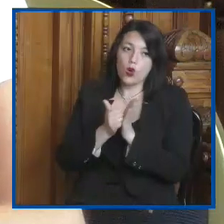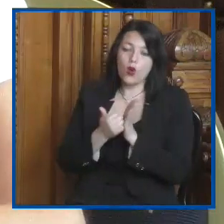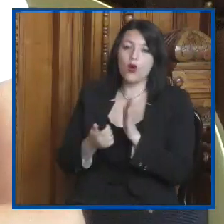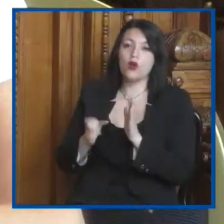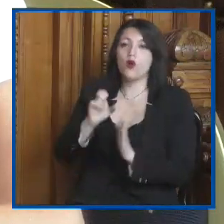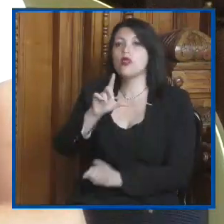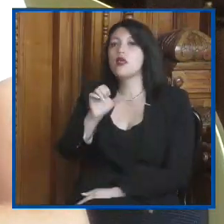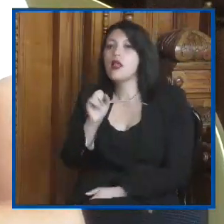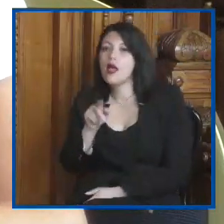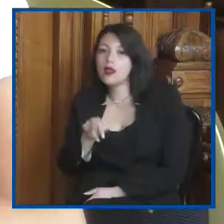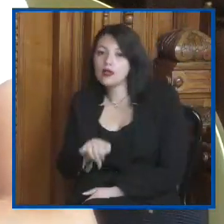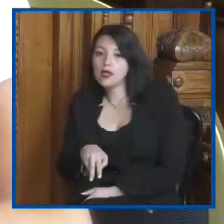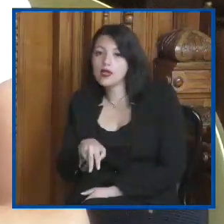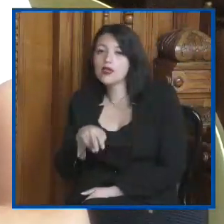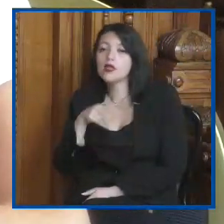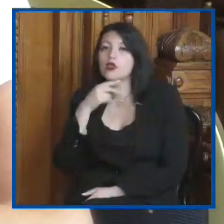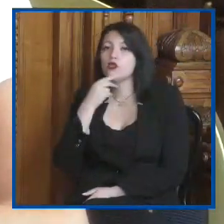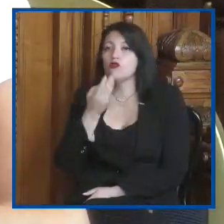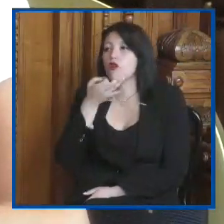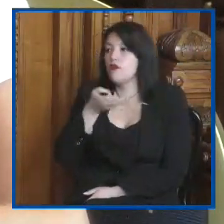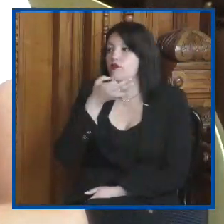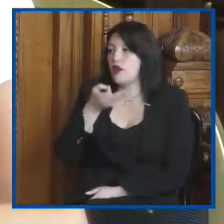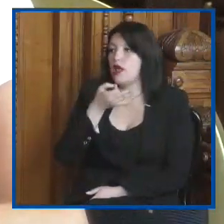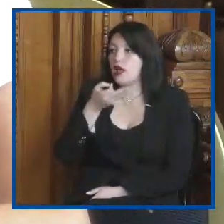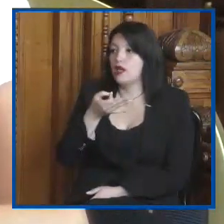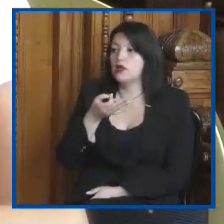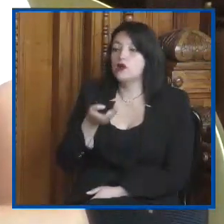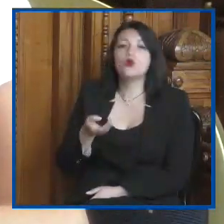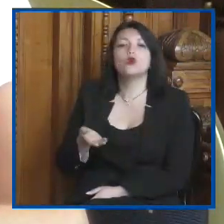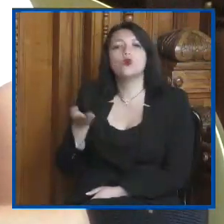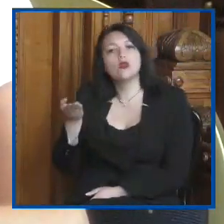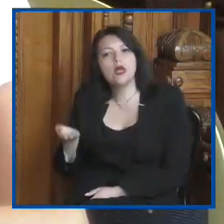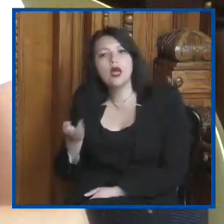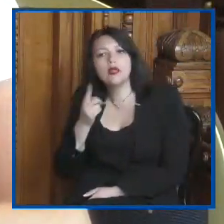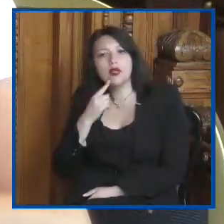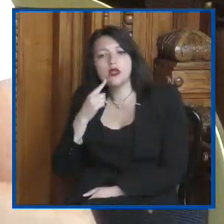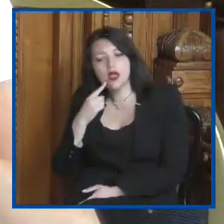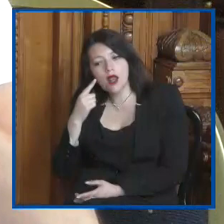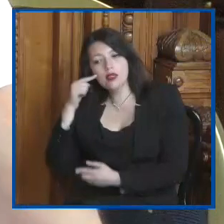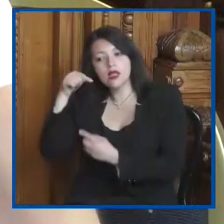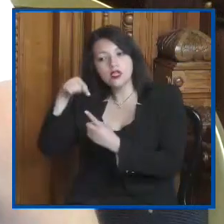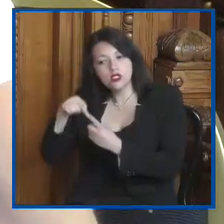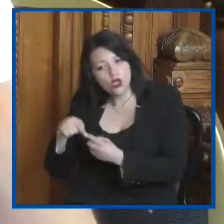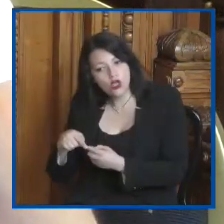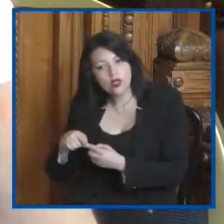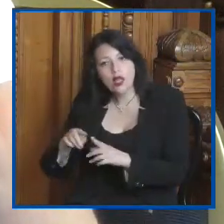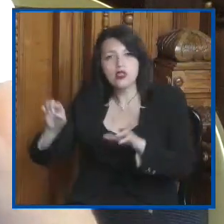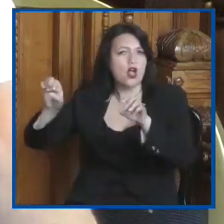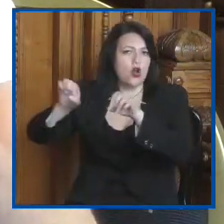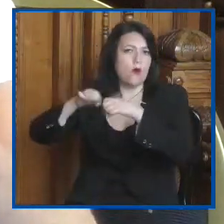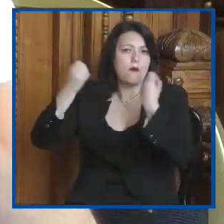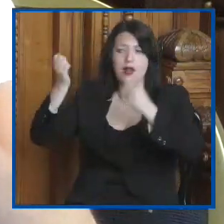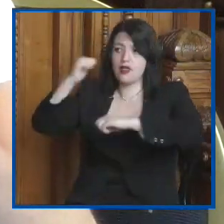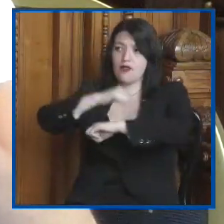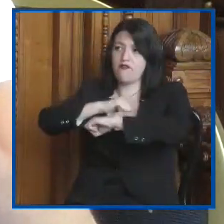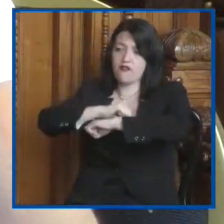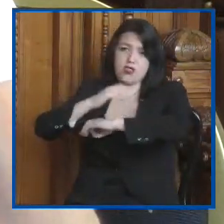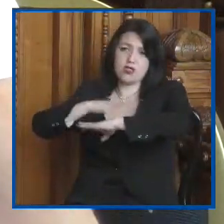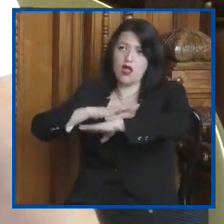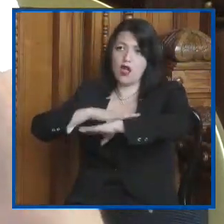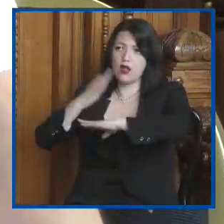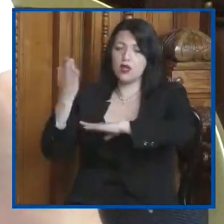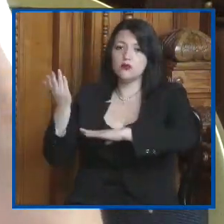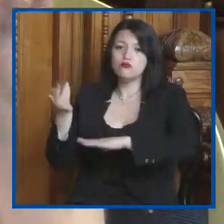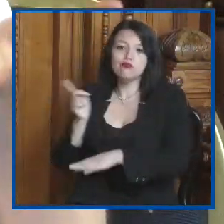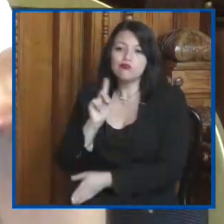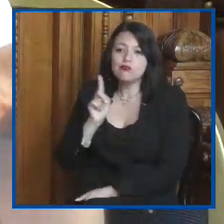usted actuó con dolo. Dolo quiere decir que usted tenía la intención de romper esa ventana, que no